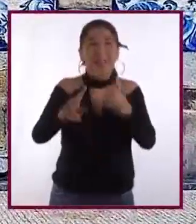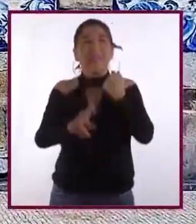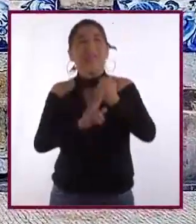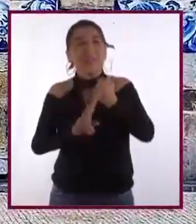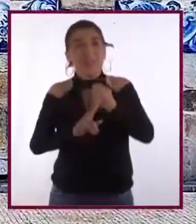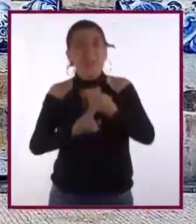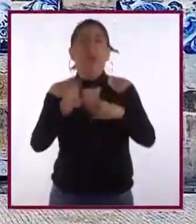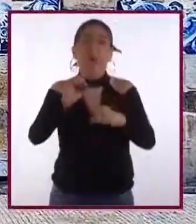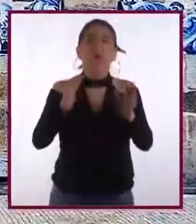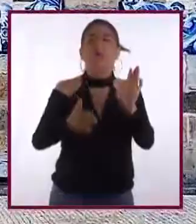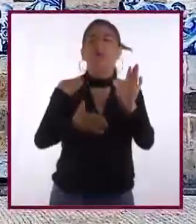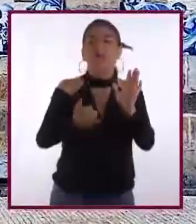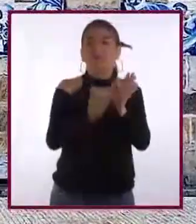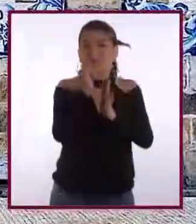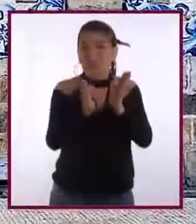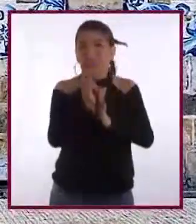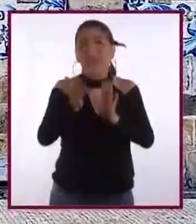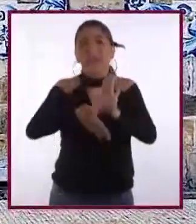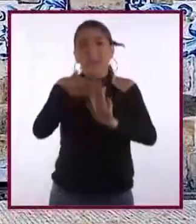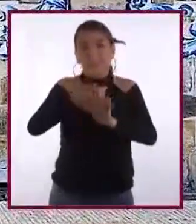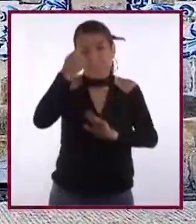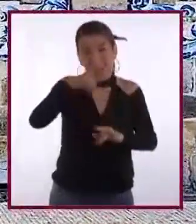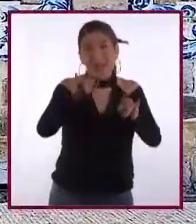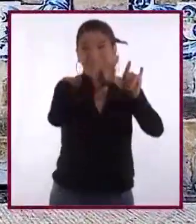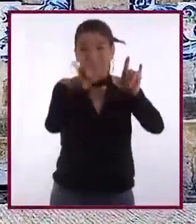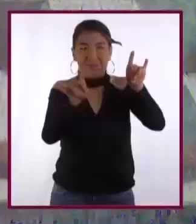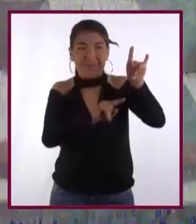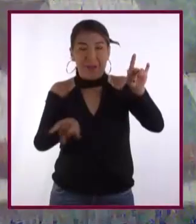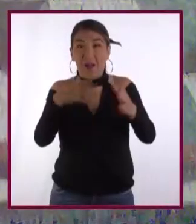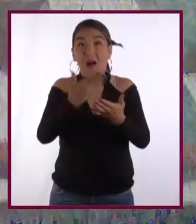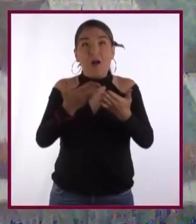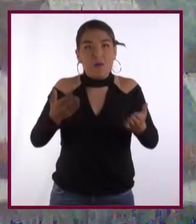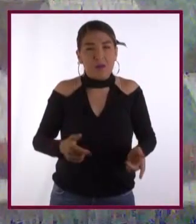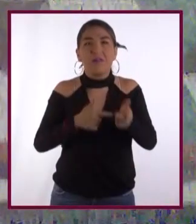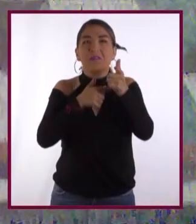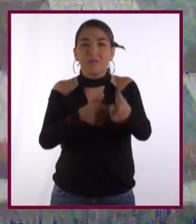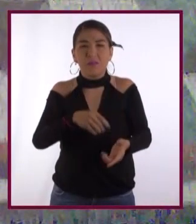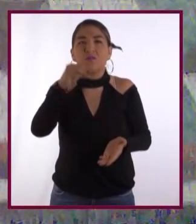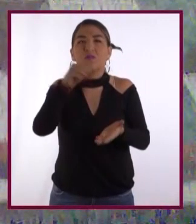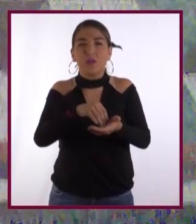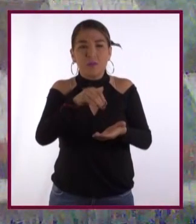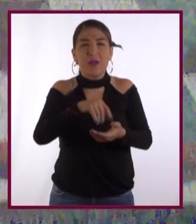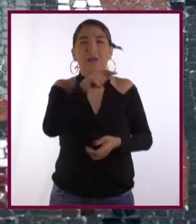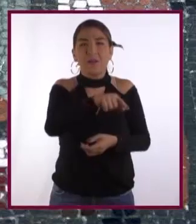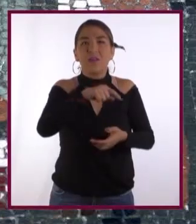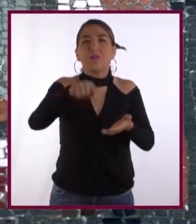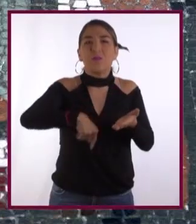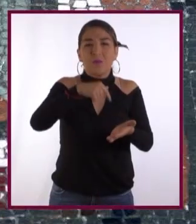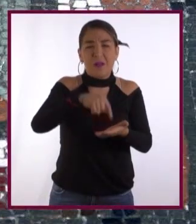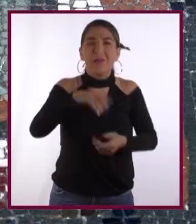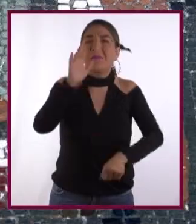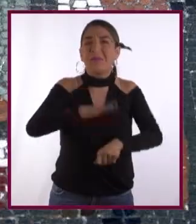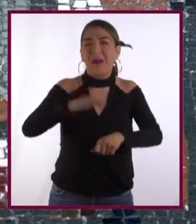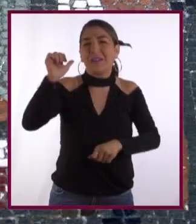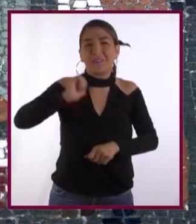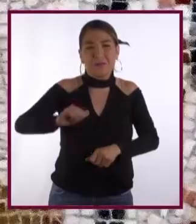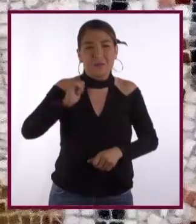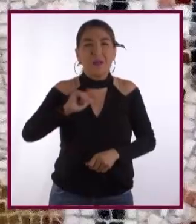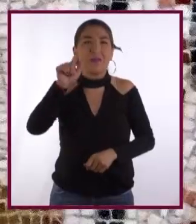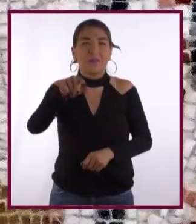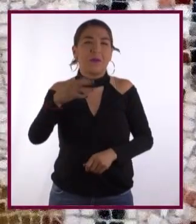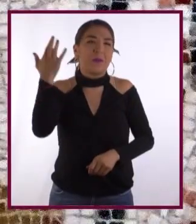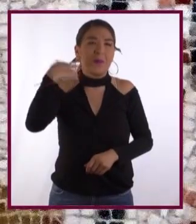de roca, vidrio o barro para hacer mosaicos. A la fecha se mantienen figuras de azulejos de poblaciones